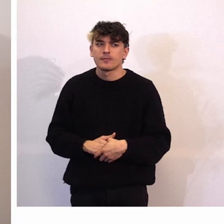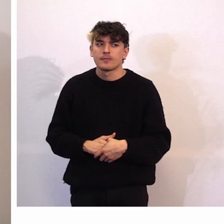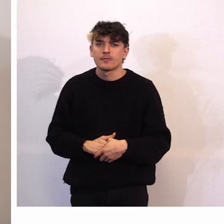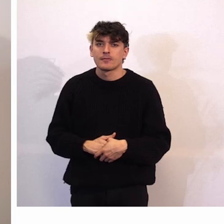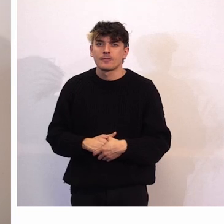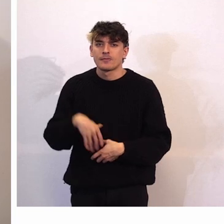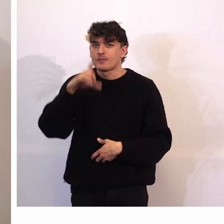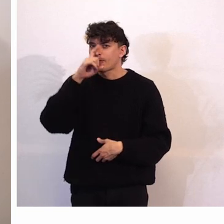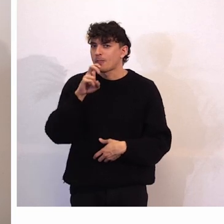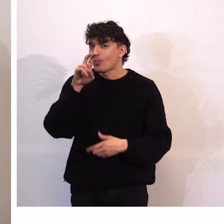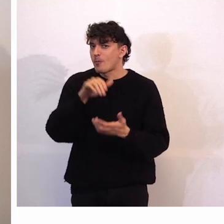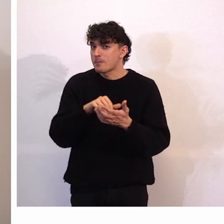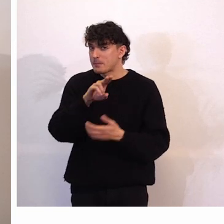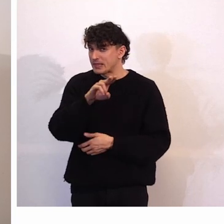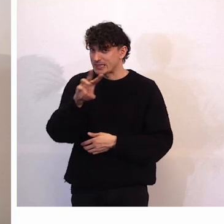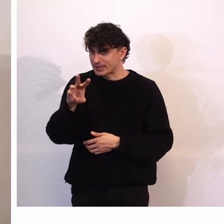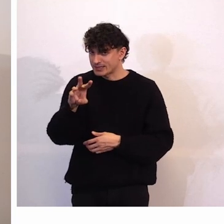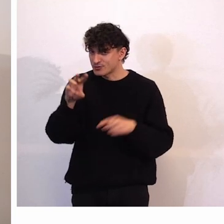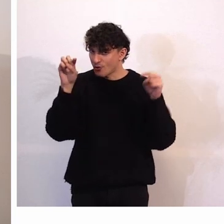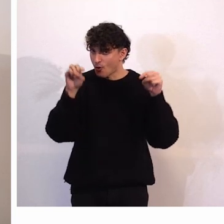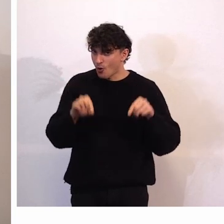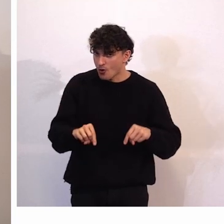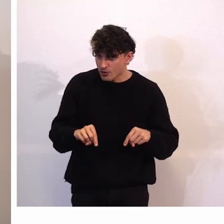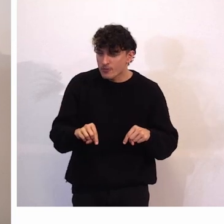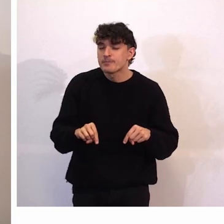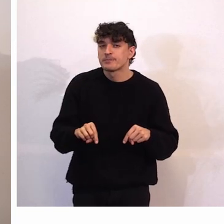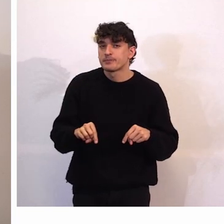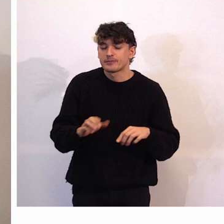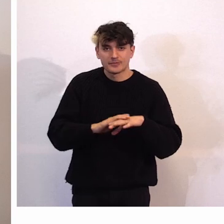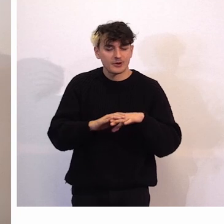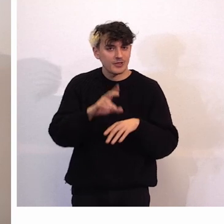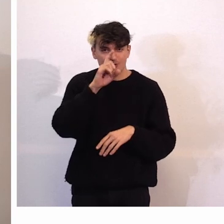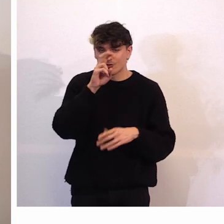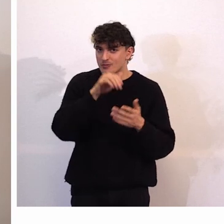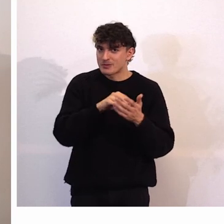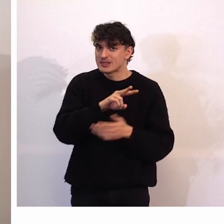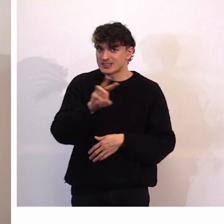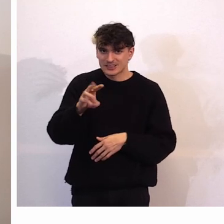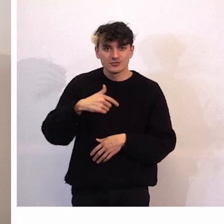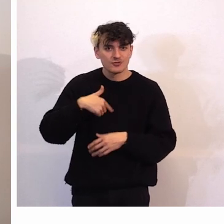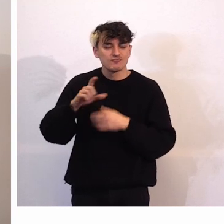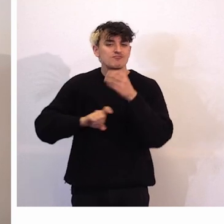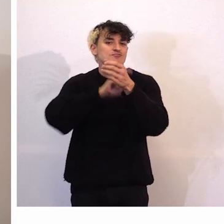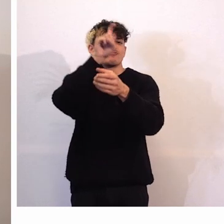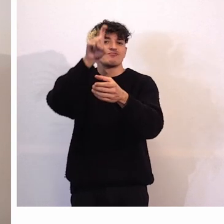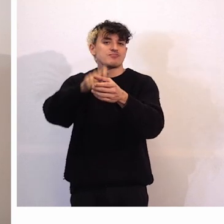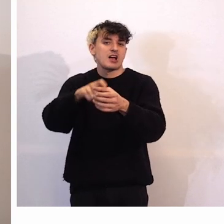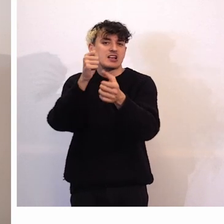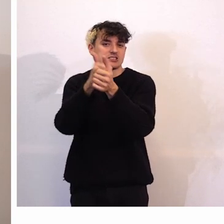Desde el 2023 soy miembro del Consejo Asesor de la Estrategia Nacional para